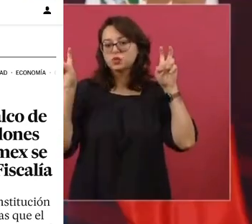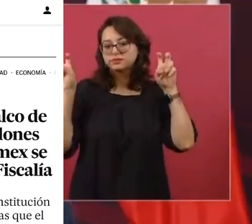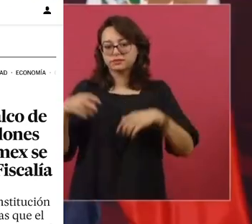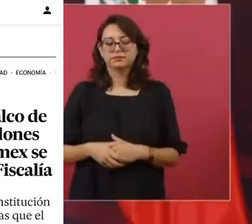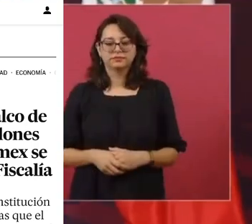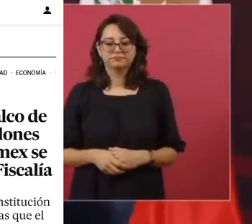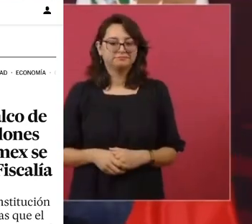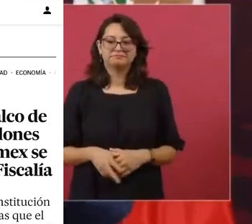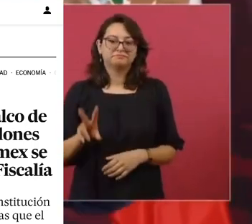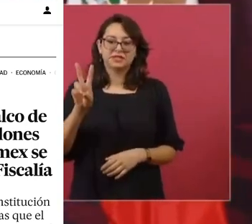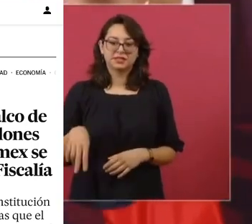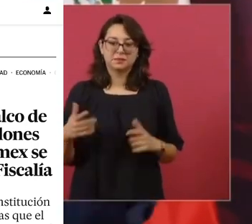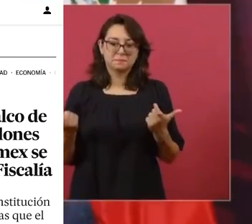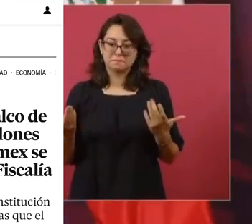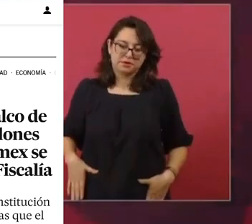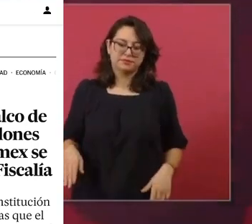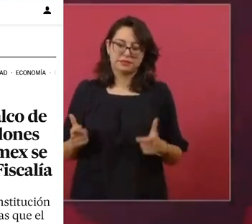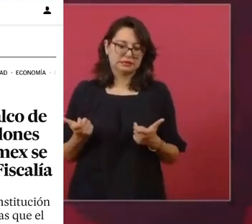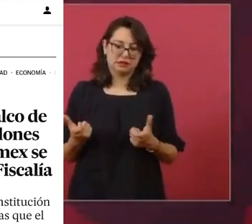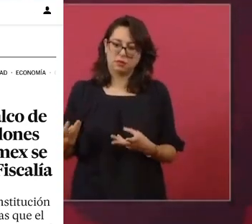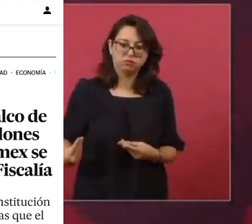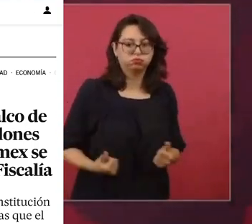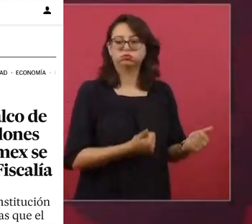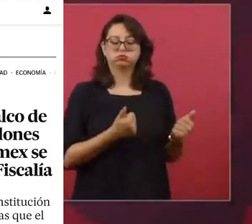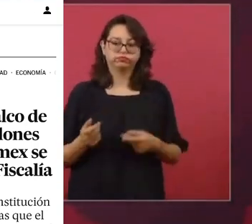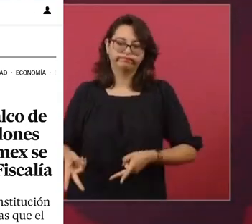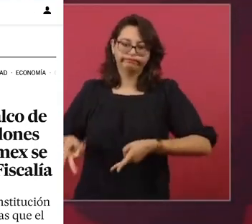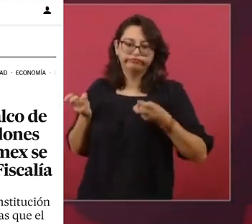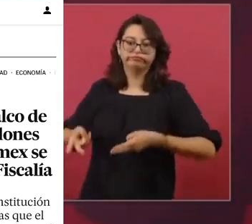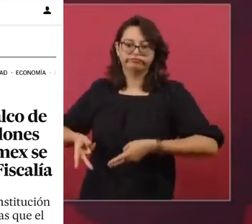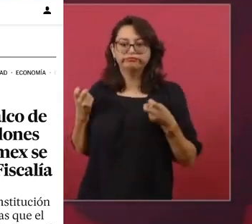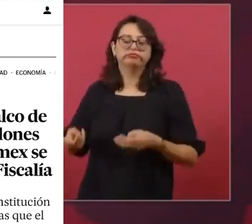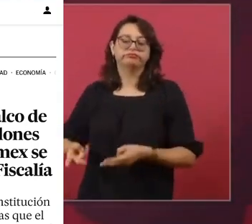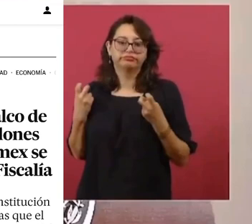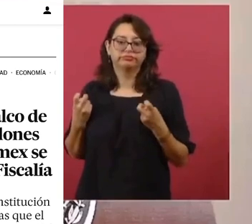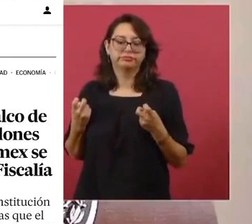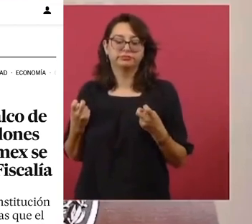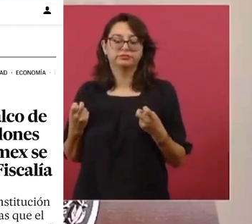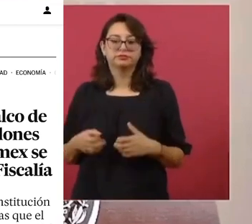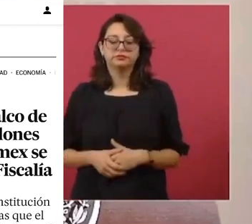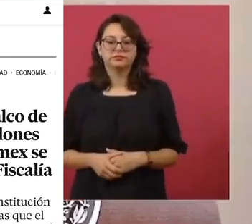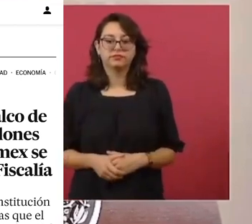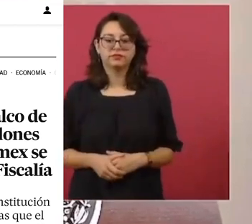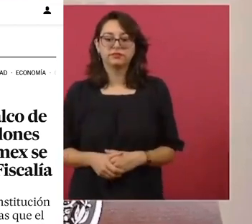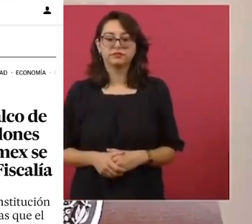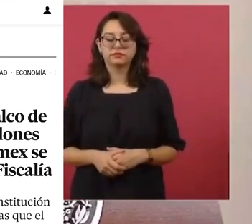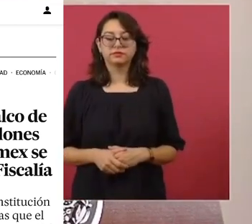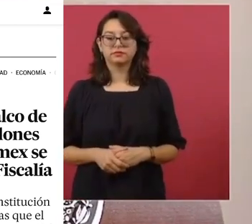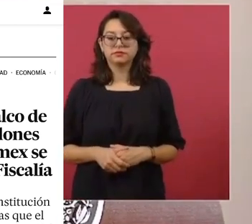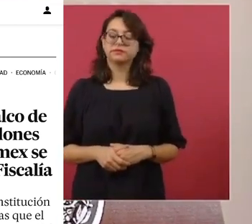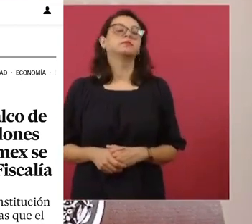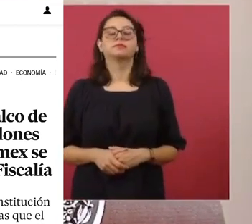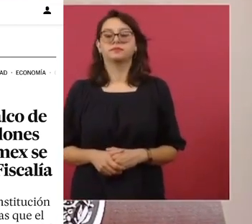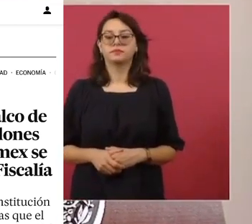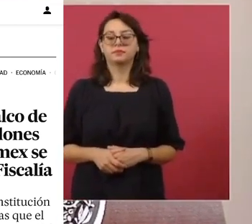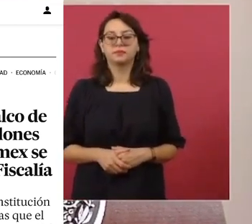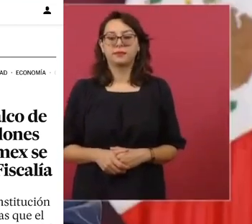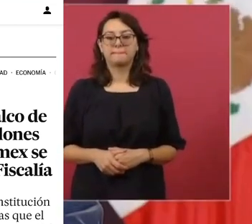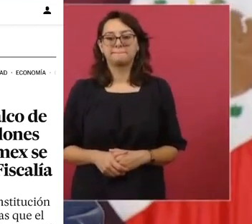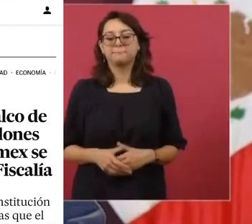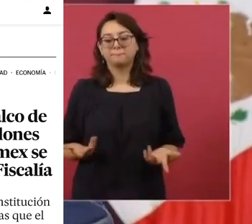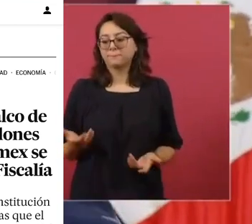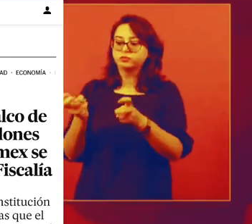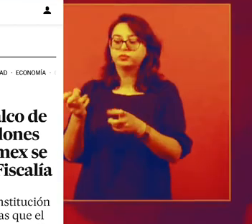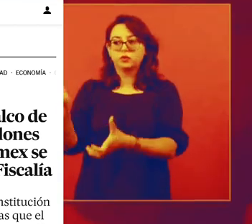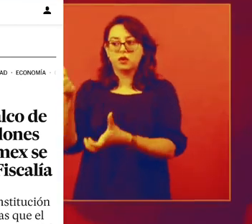intereses, cuando eran empresas creadas para robar. Así, no solo en el caso de Segalmex, sino hasta de